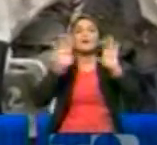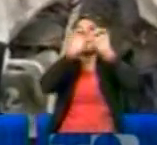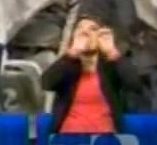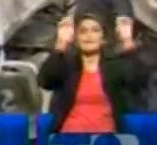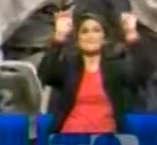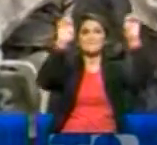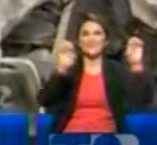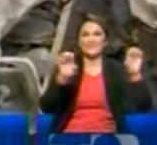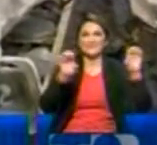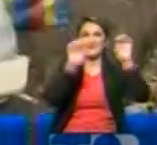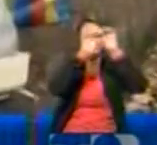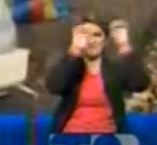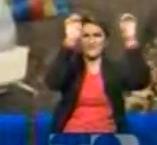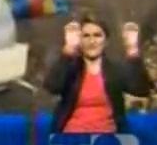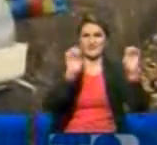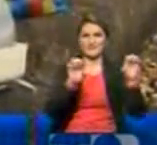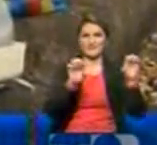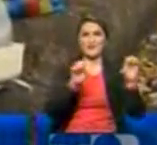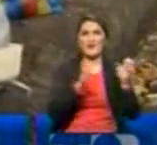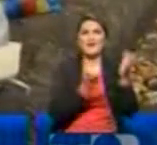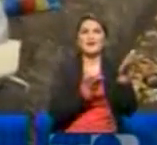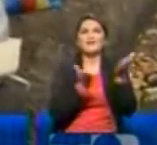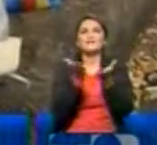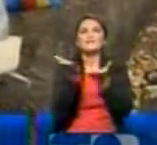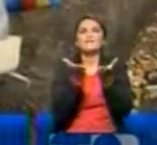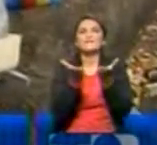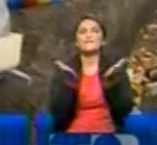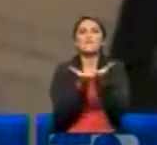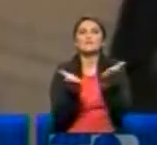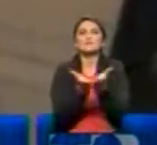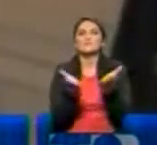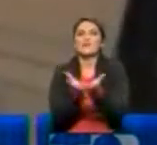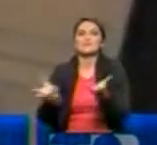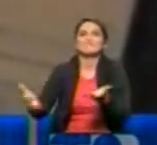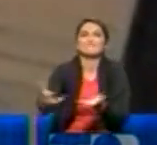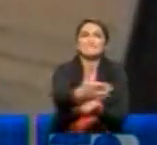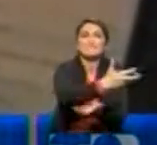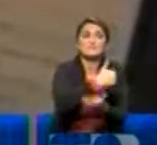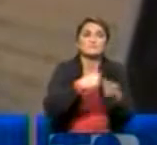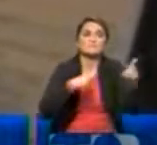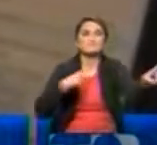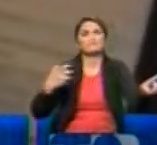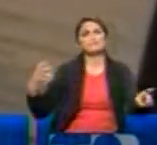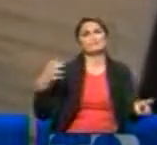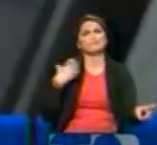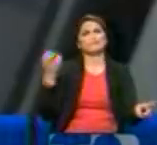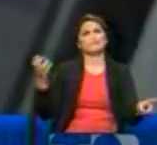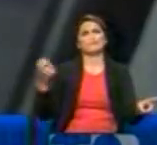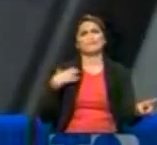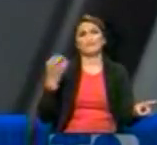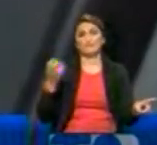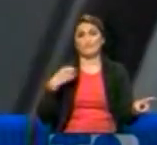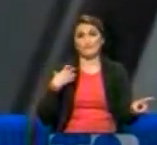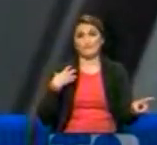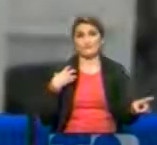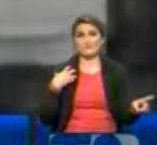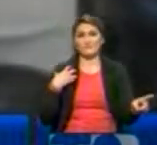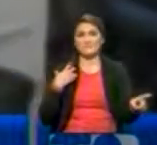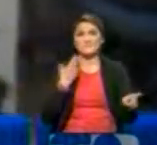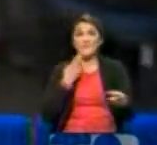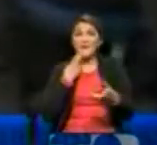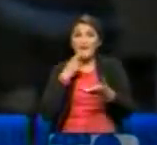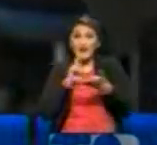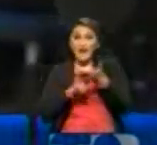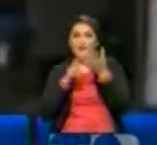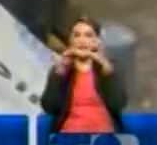con Urbaseo por el contrato de recolección de basura, presentó varios reclamos ante la entidad. Pero el oficio de SERCOP no solo